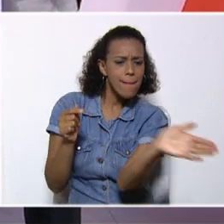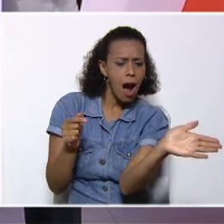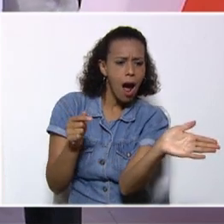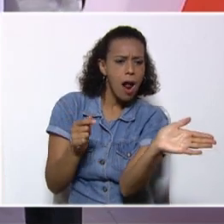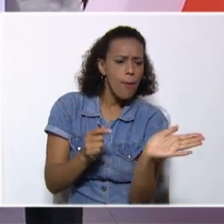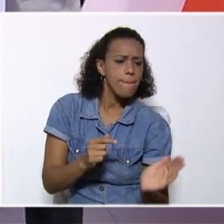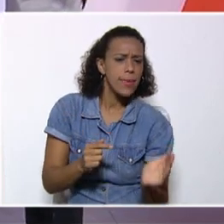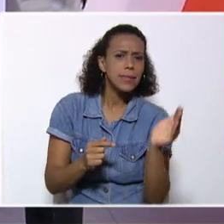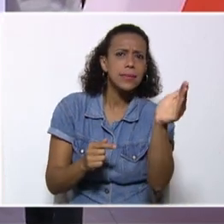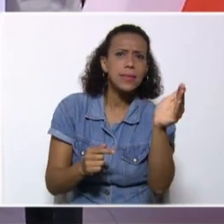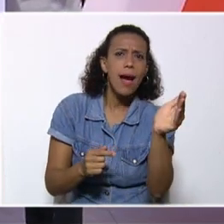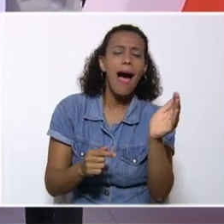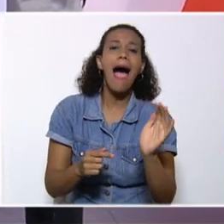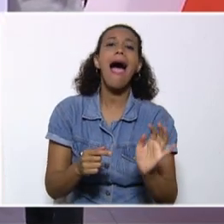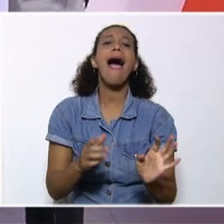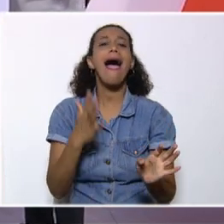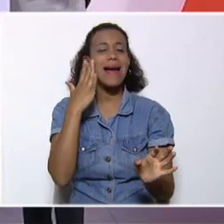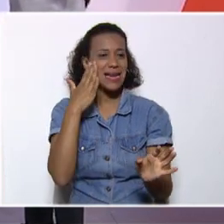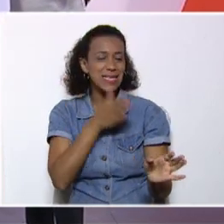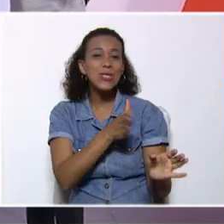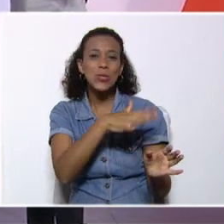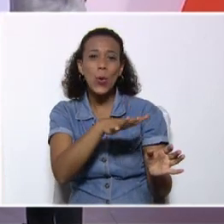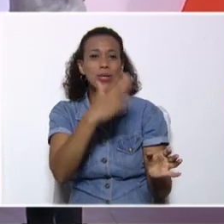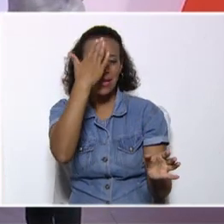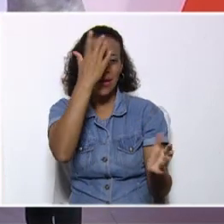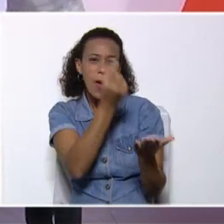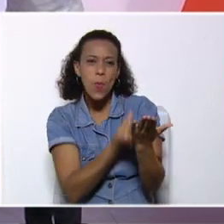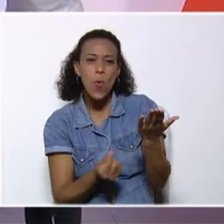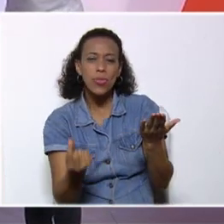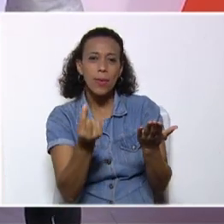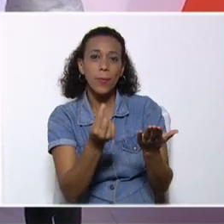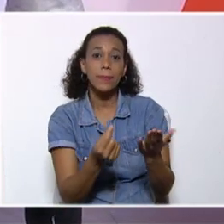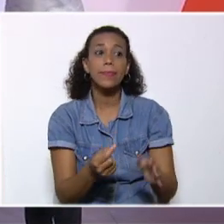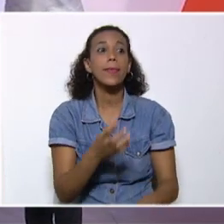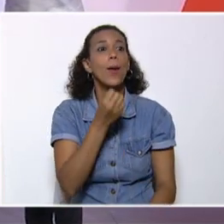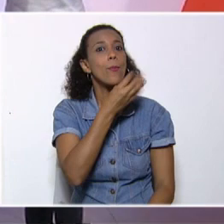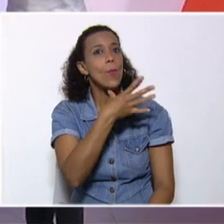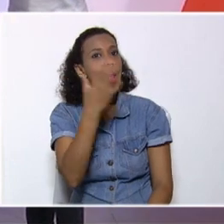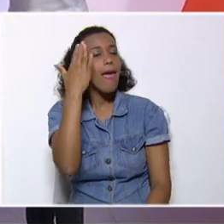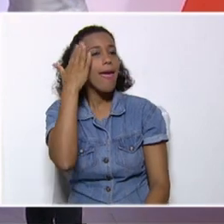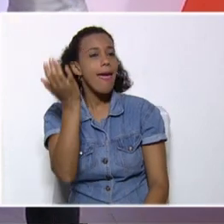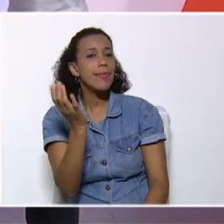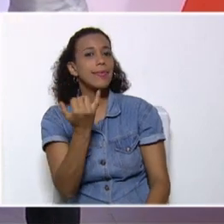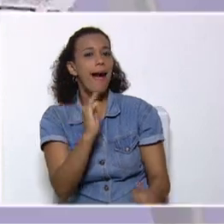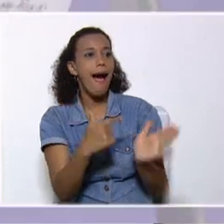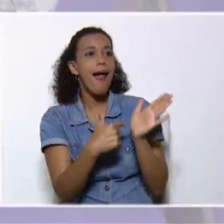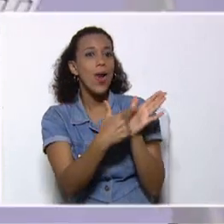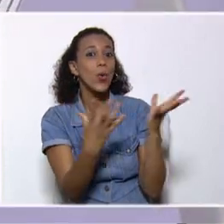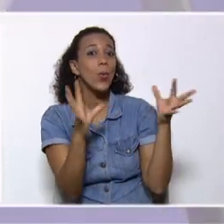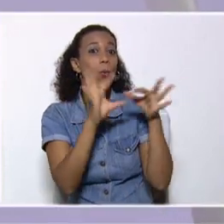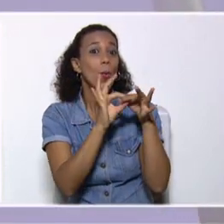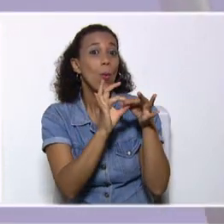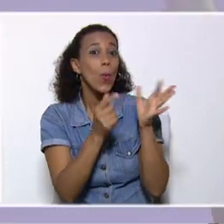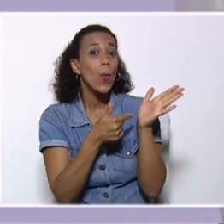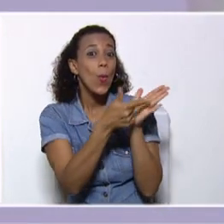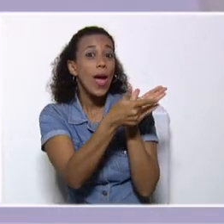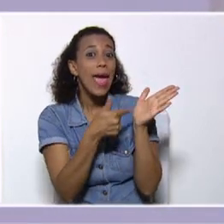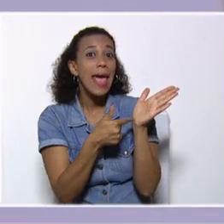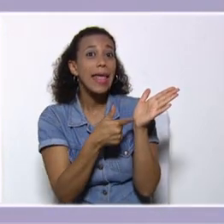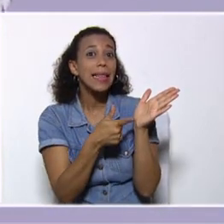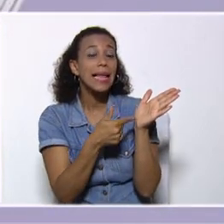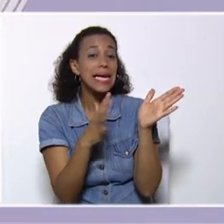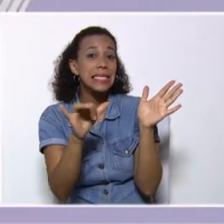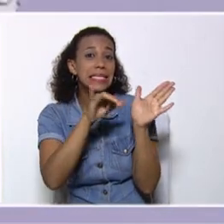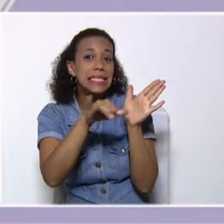esta calle. Qué fácil llegar a una dirección cuando tenemos un croquis. Claro que sí, bueno, y fíjate aquí lo está relacionando ya directamente con lo que